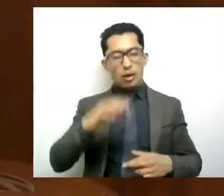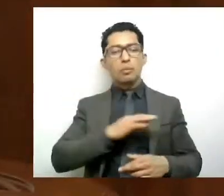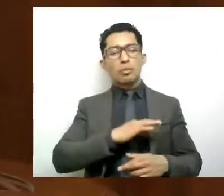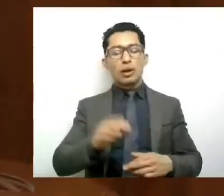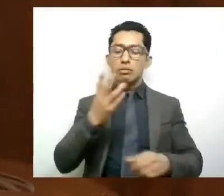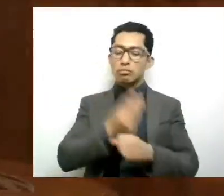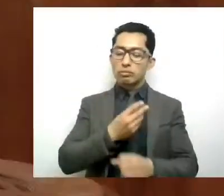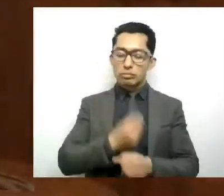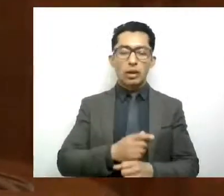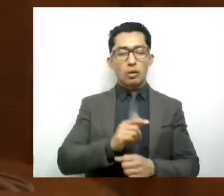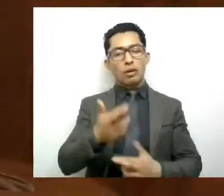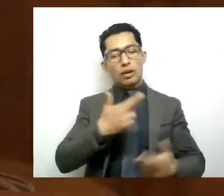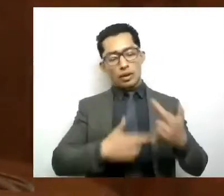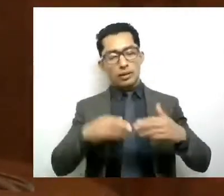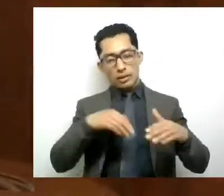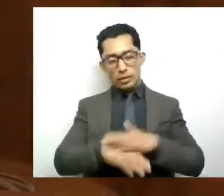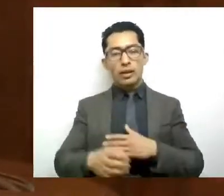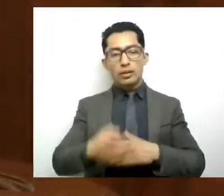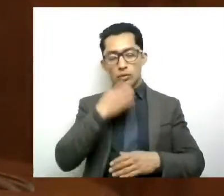las clases.